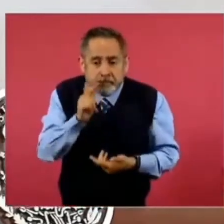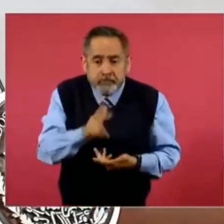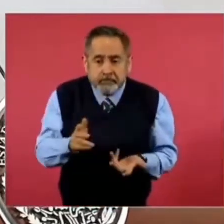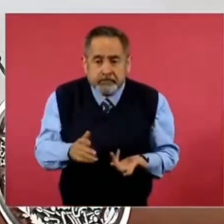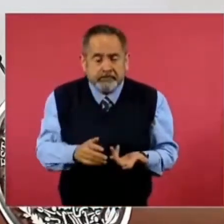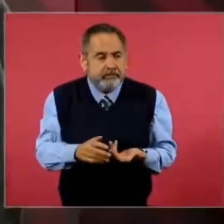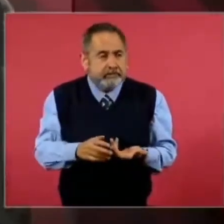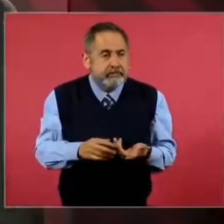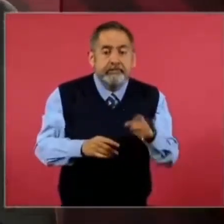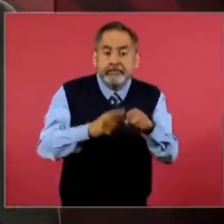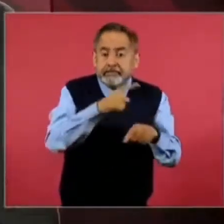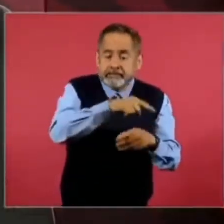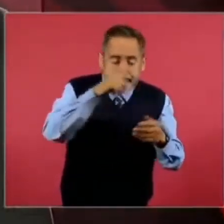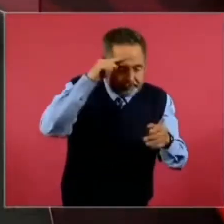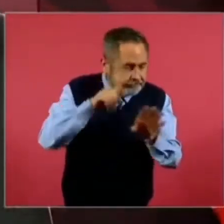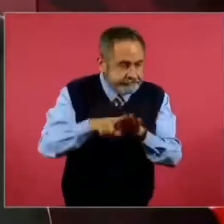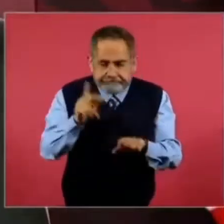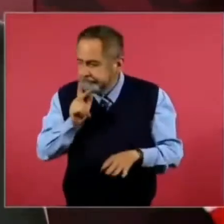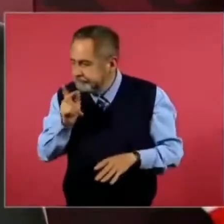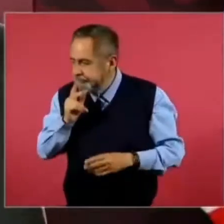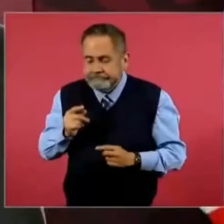esa afirmación,